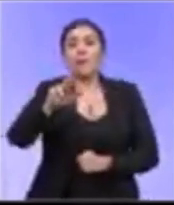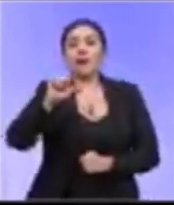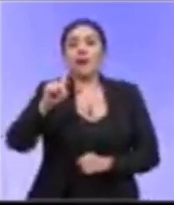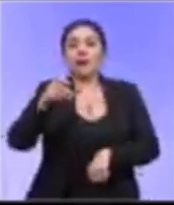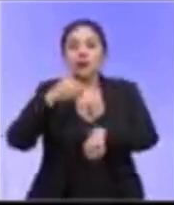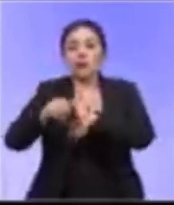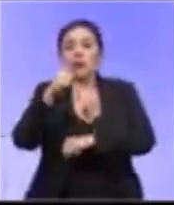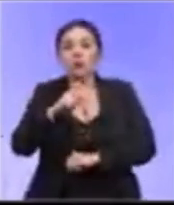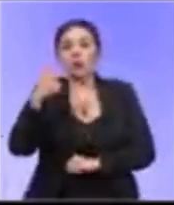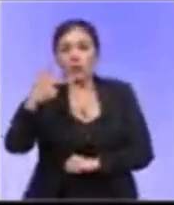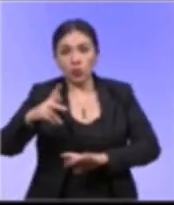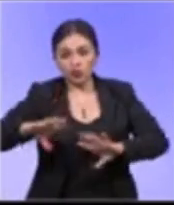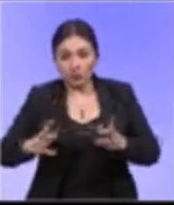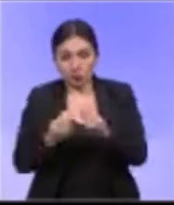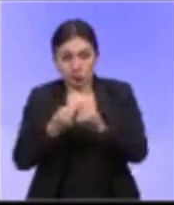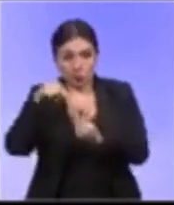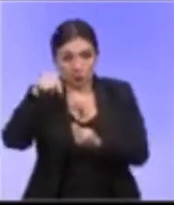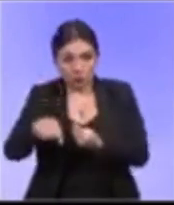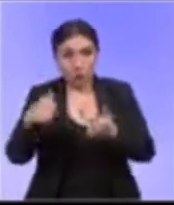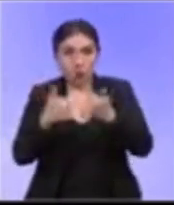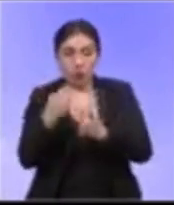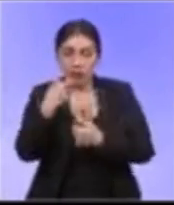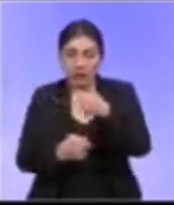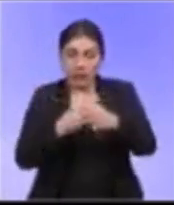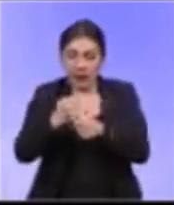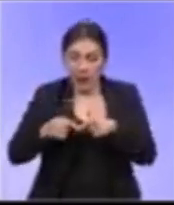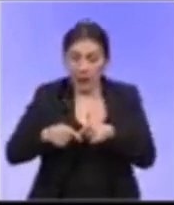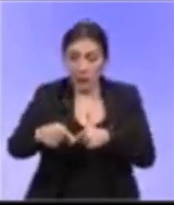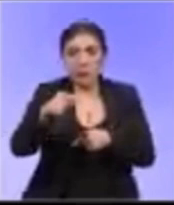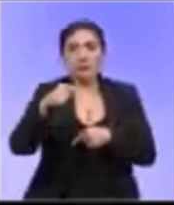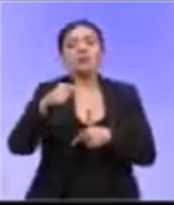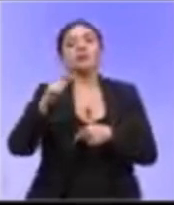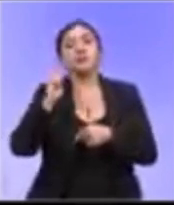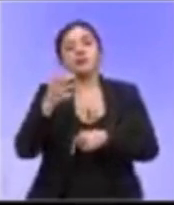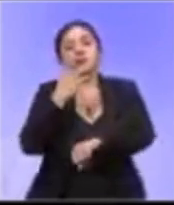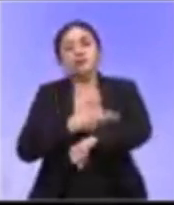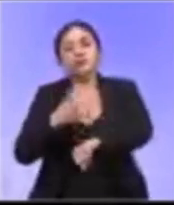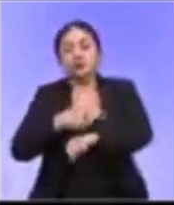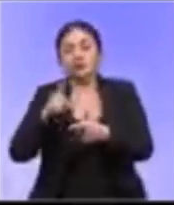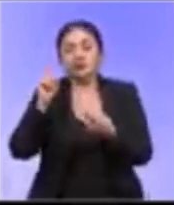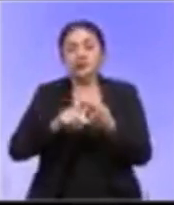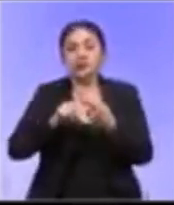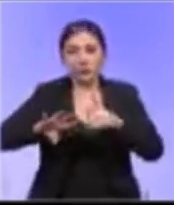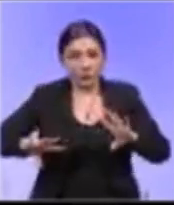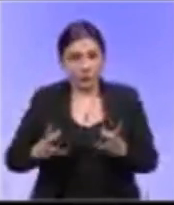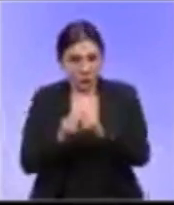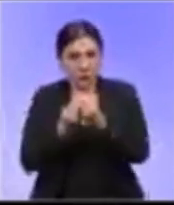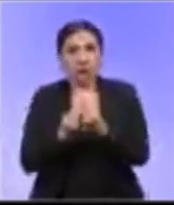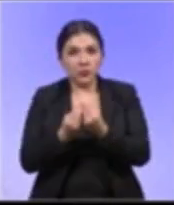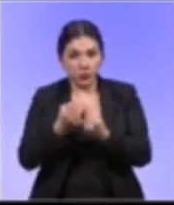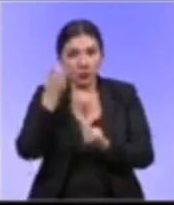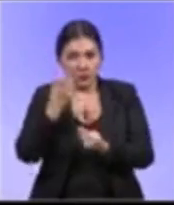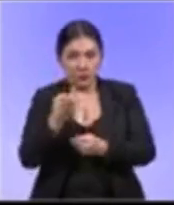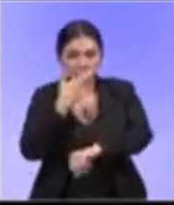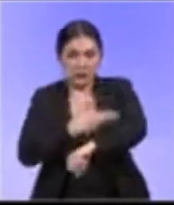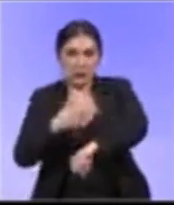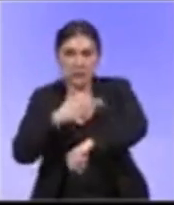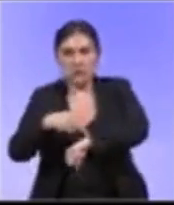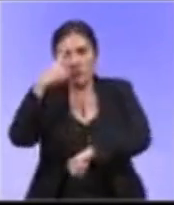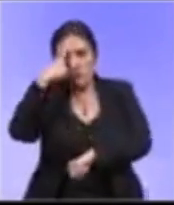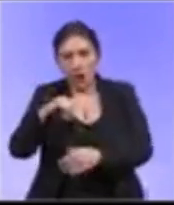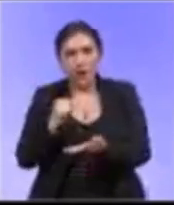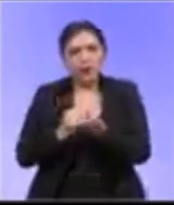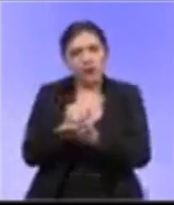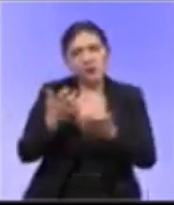108 y sus relacionados todos de este año se resuelve primero se acumulan los medios de impugnación referidos en la